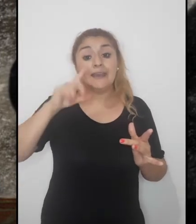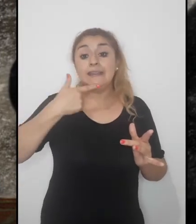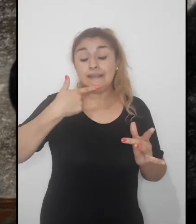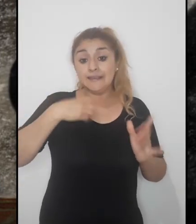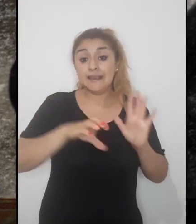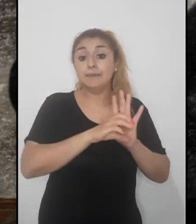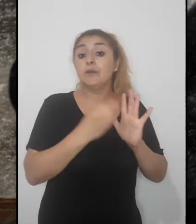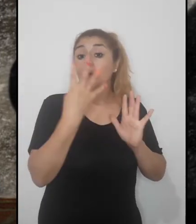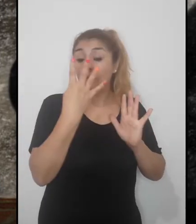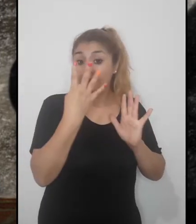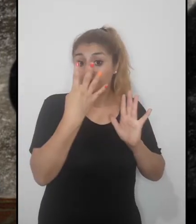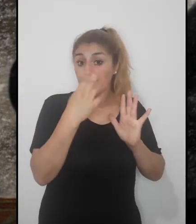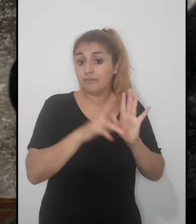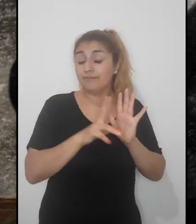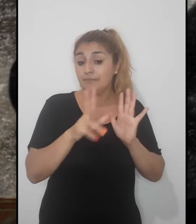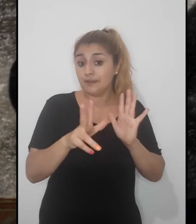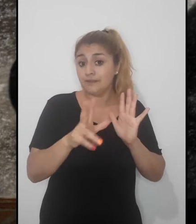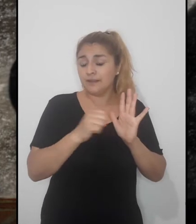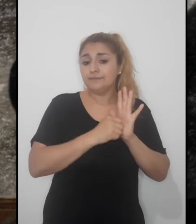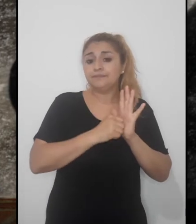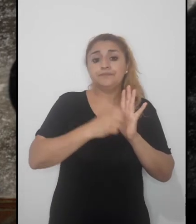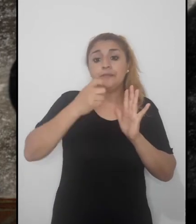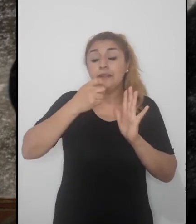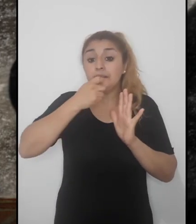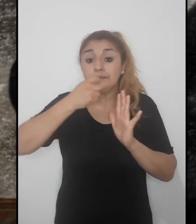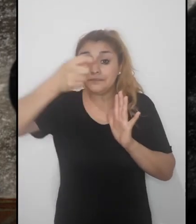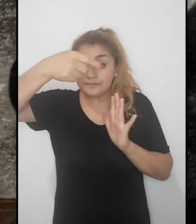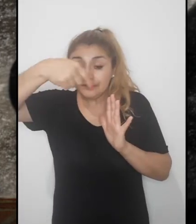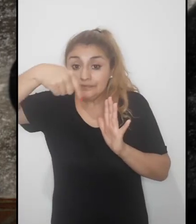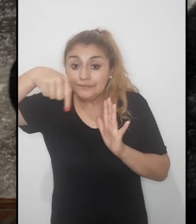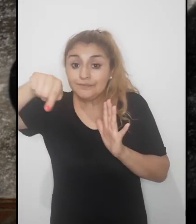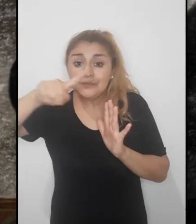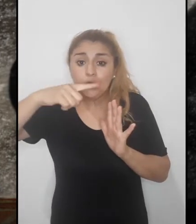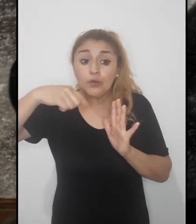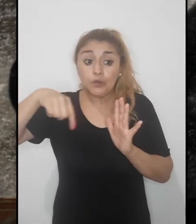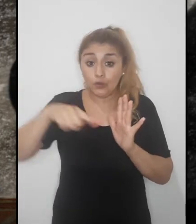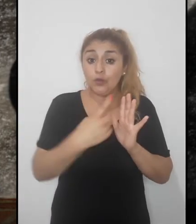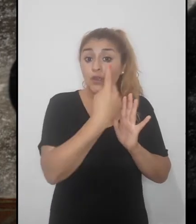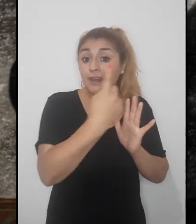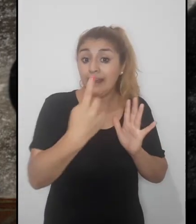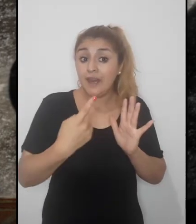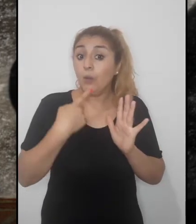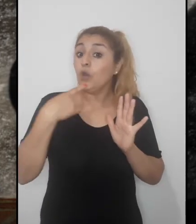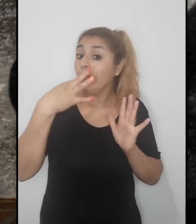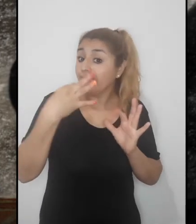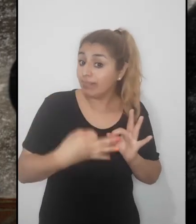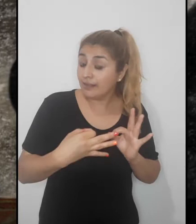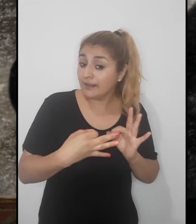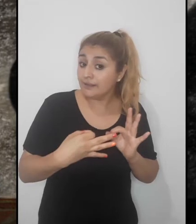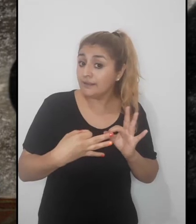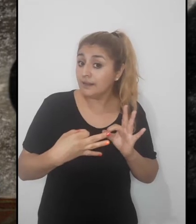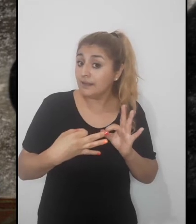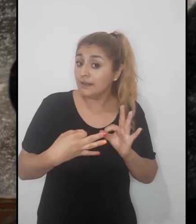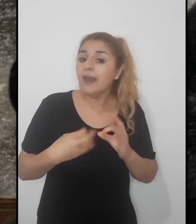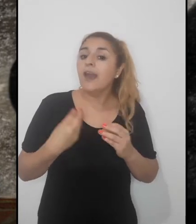recompensado enaltecido y si no hicieras bien el pecado está golpeando la